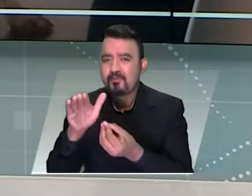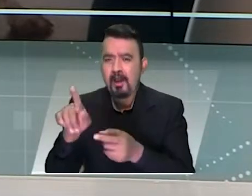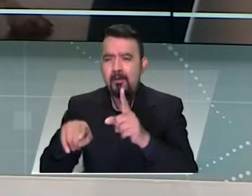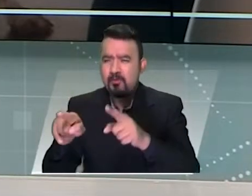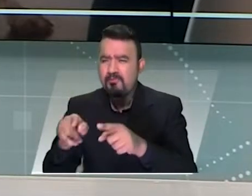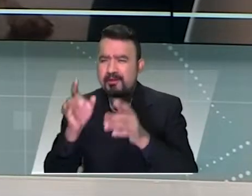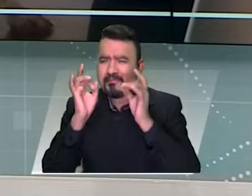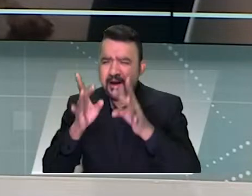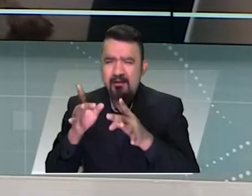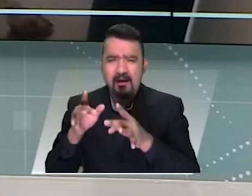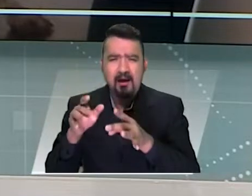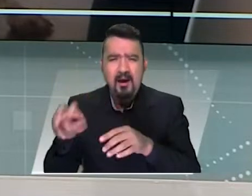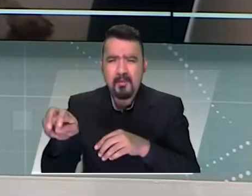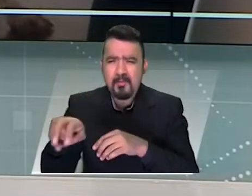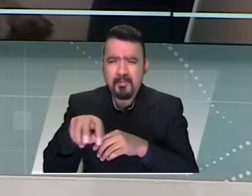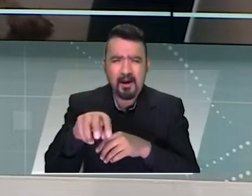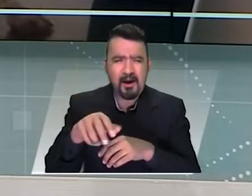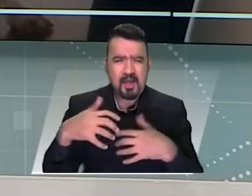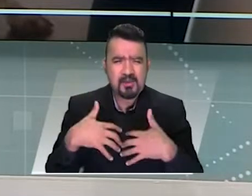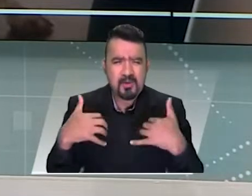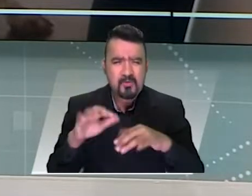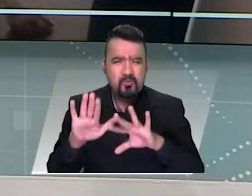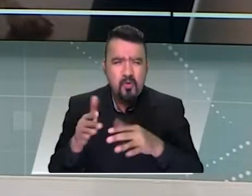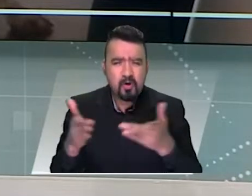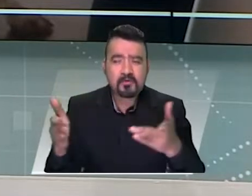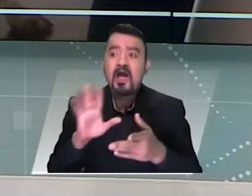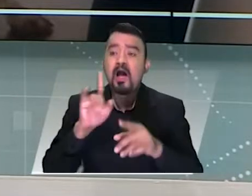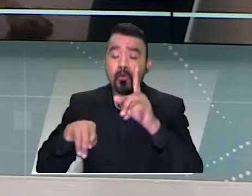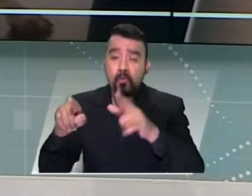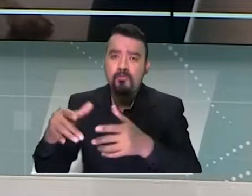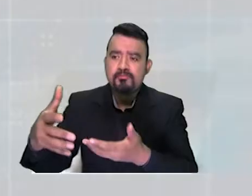más se han presentado emergencias son La América y Estadio.